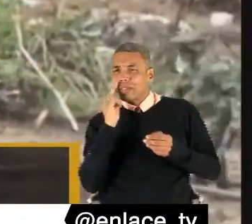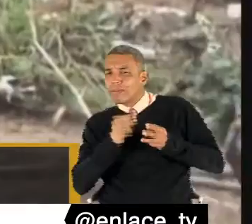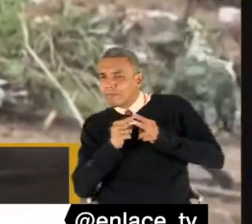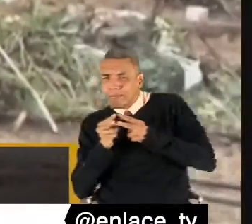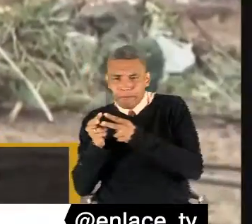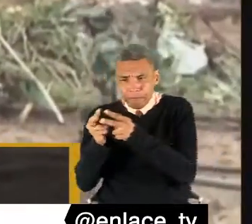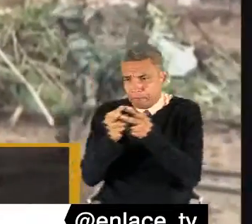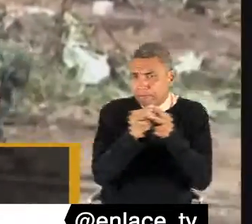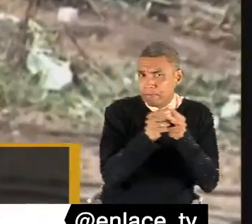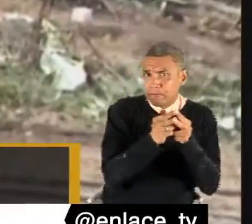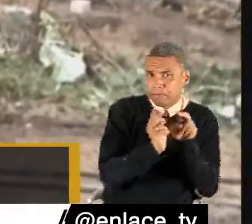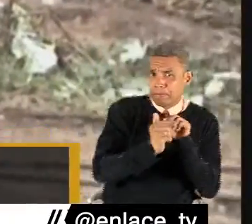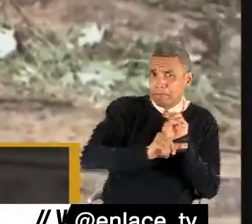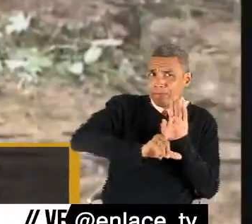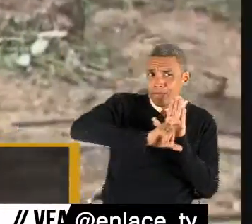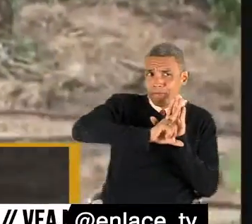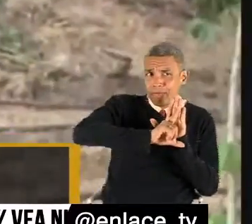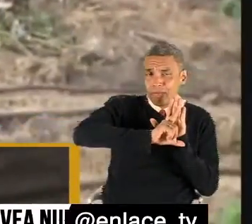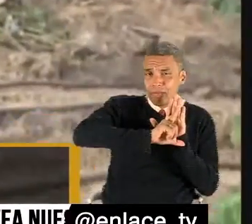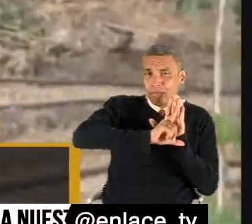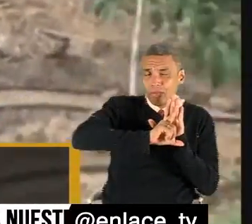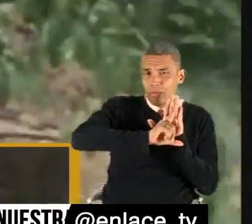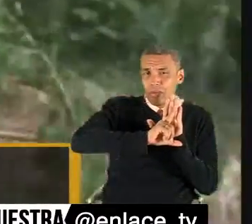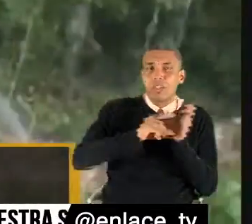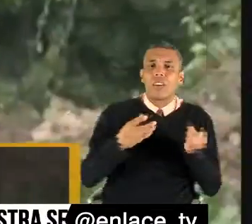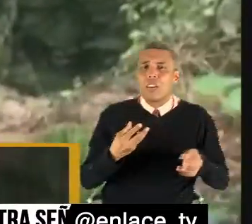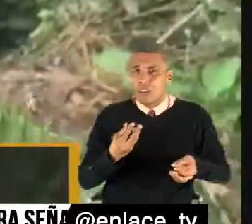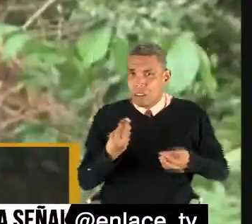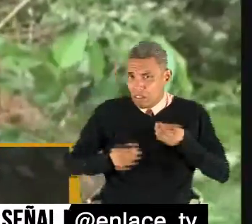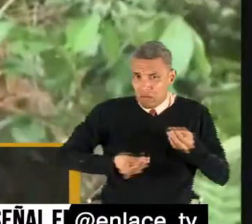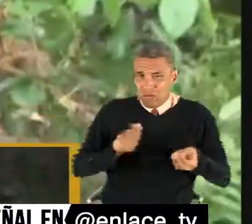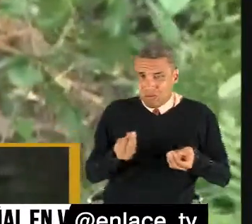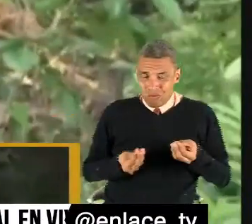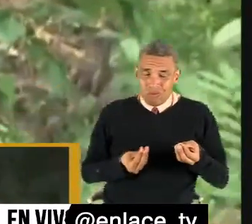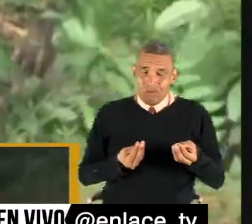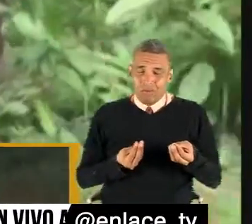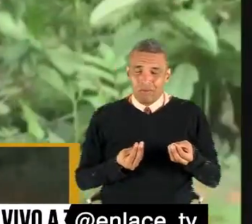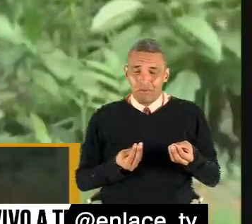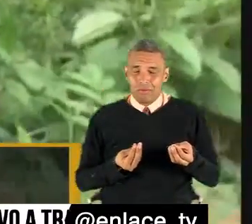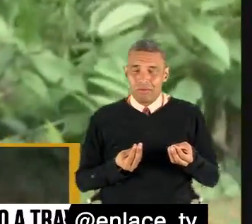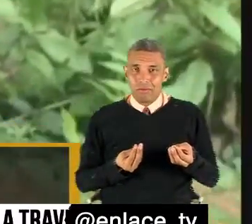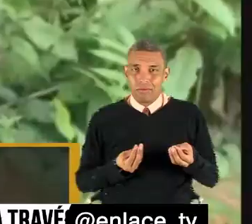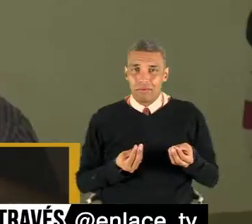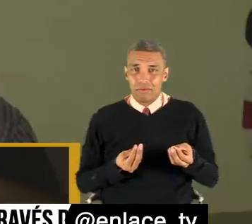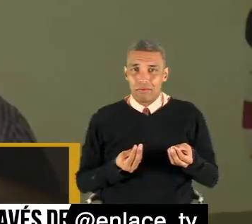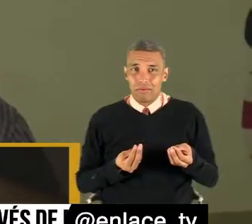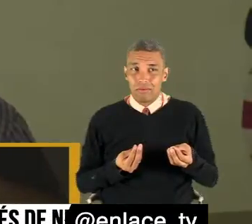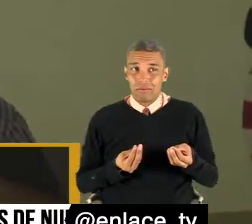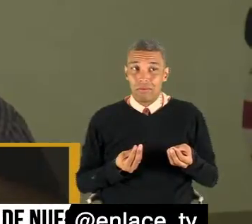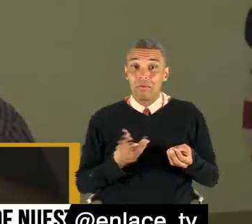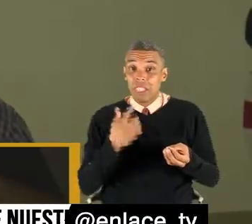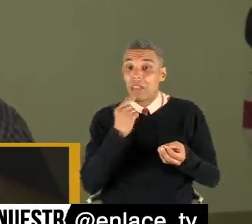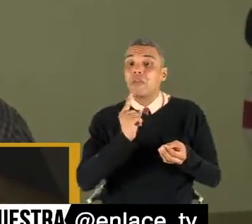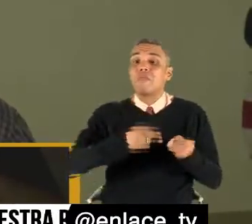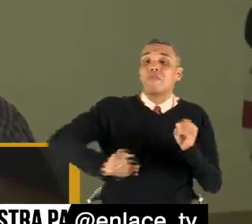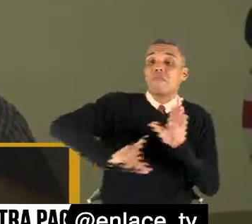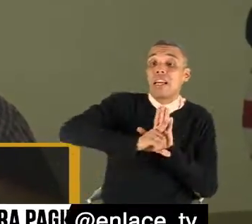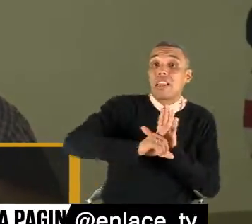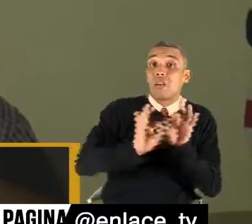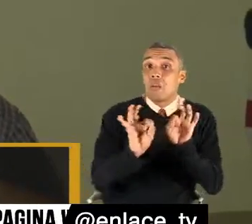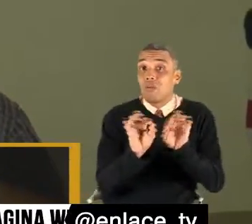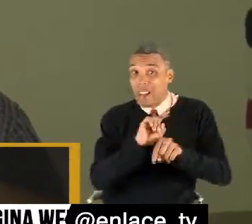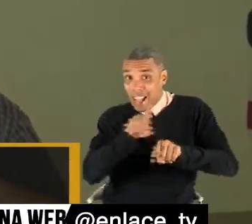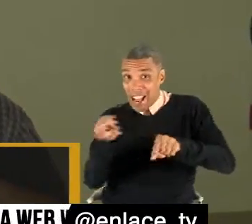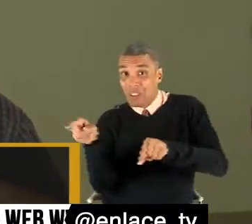con las herramientas jurídicas y el acompañamiento, porque esto, aunque no lo querramos, también va a traer amenazas hacia las autoridades locales, así que nos tenemos